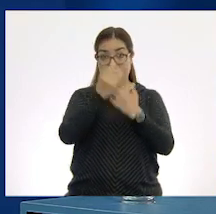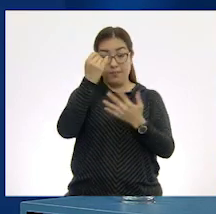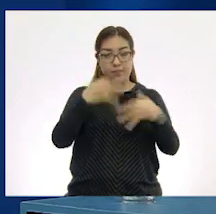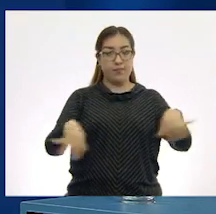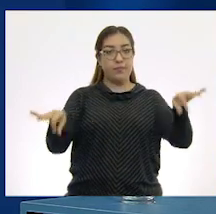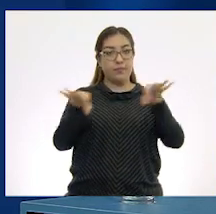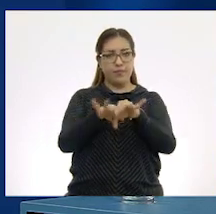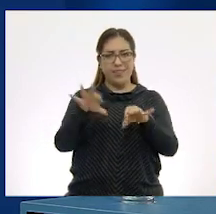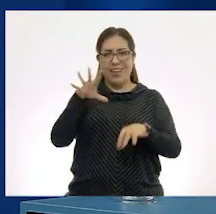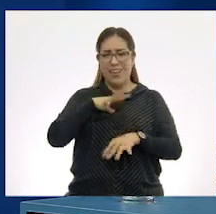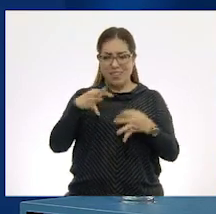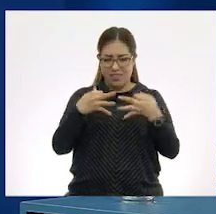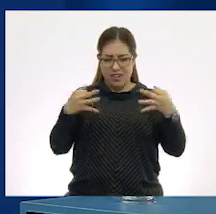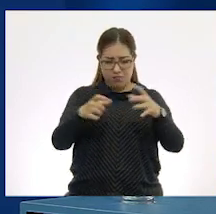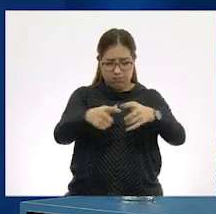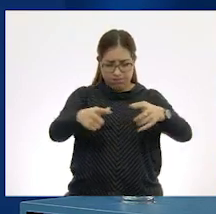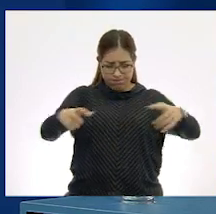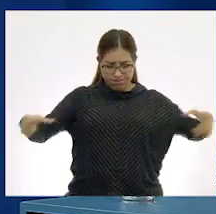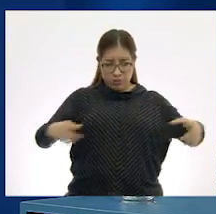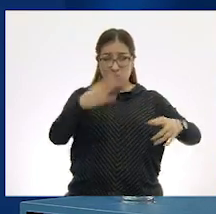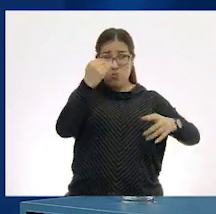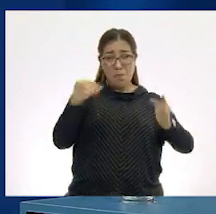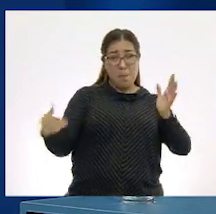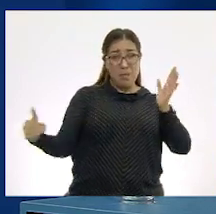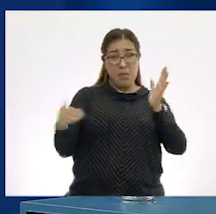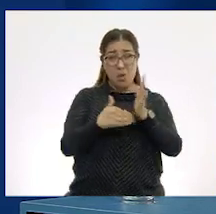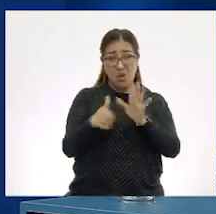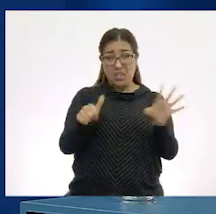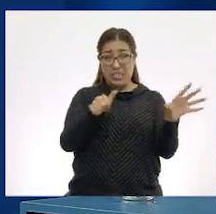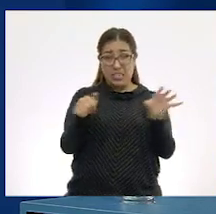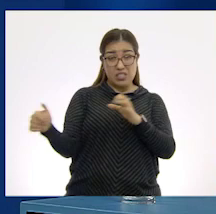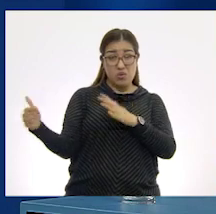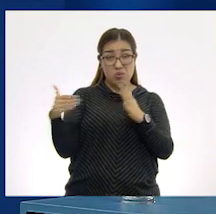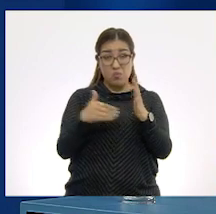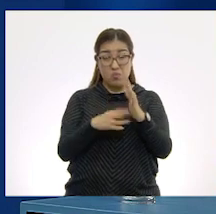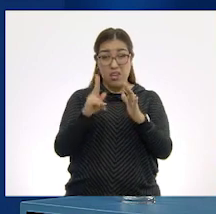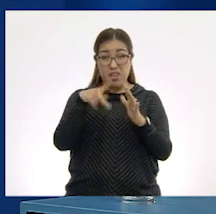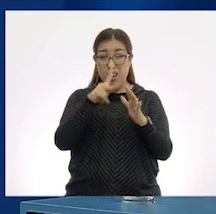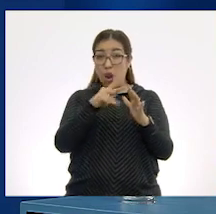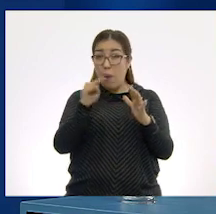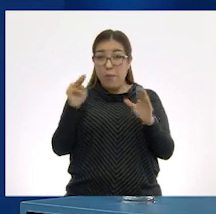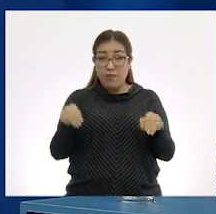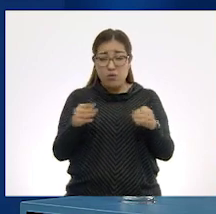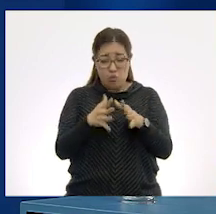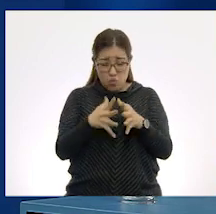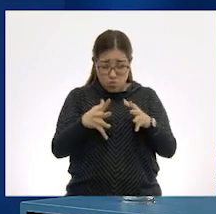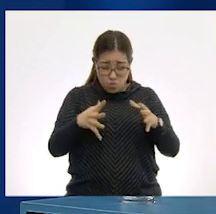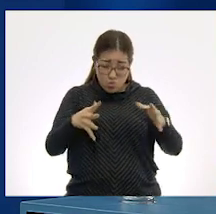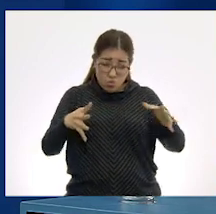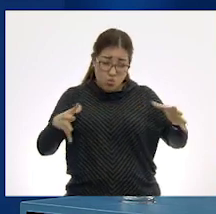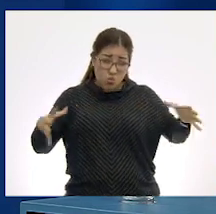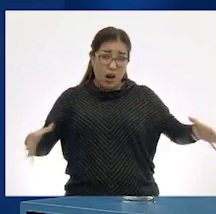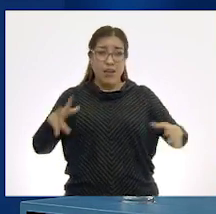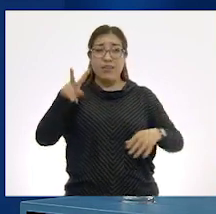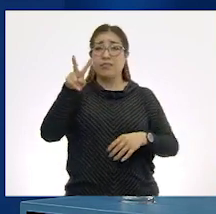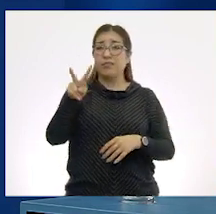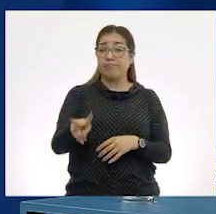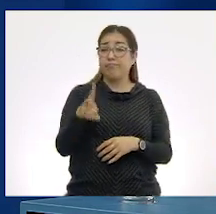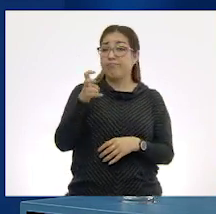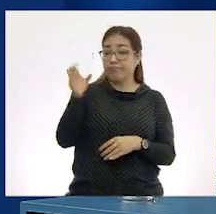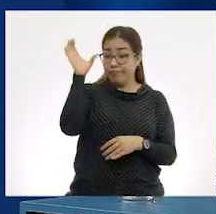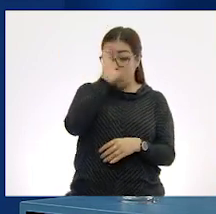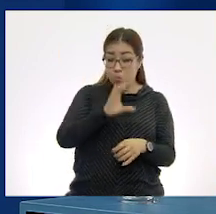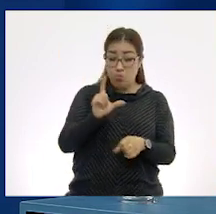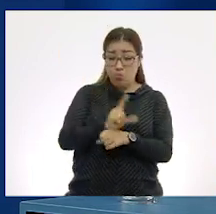de 9.600.000 kilómetros cuadrados, China tiene una gran diversidad geográfica. Desarrolló una